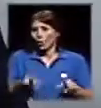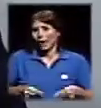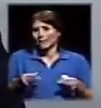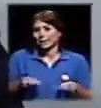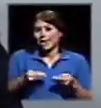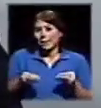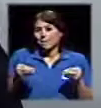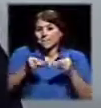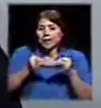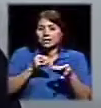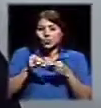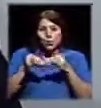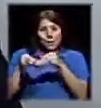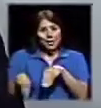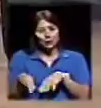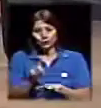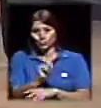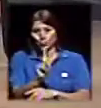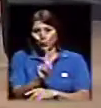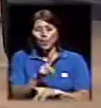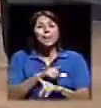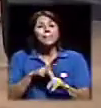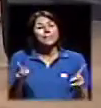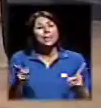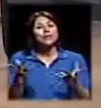esto hay algunas cosas, pero